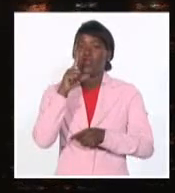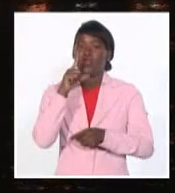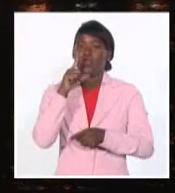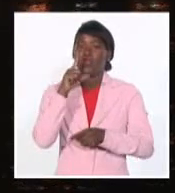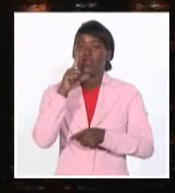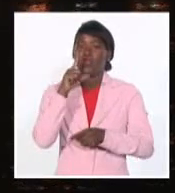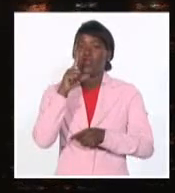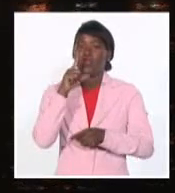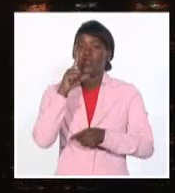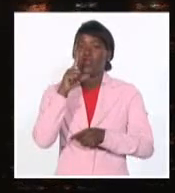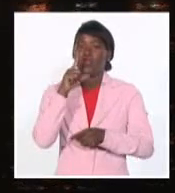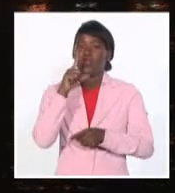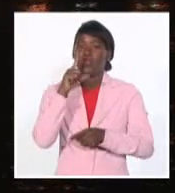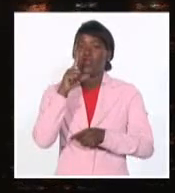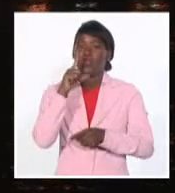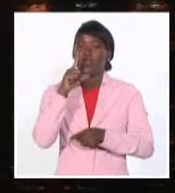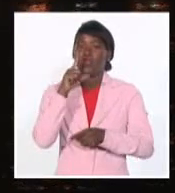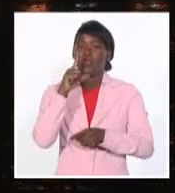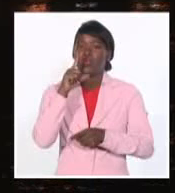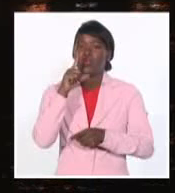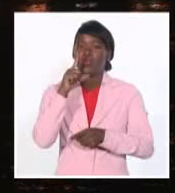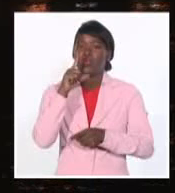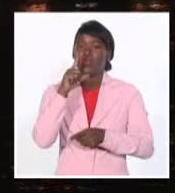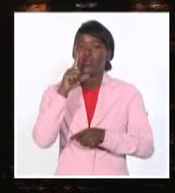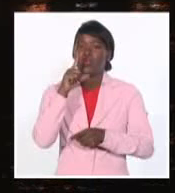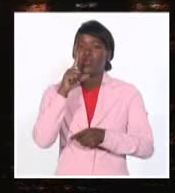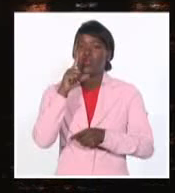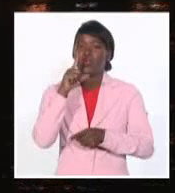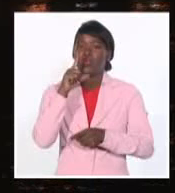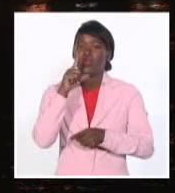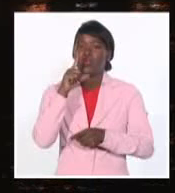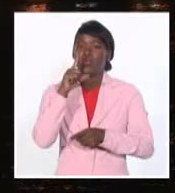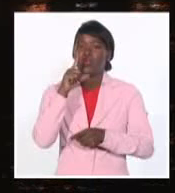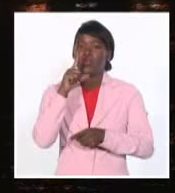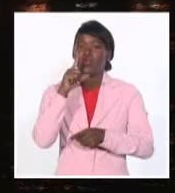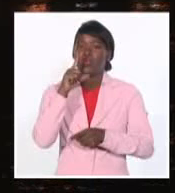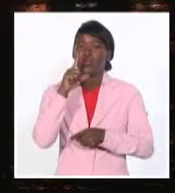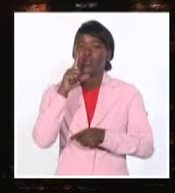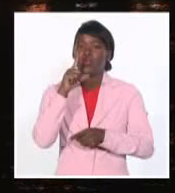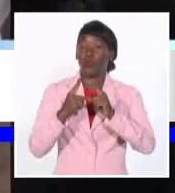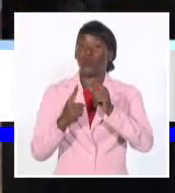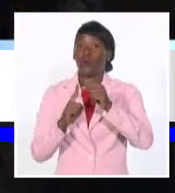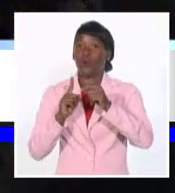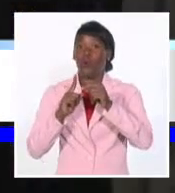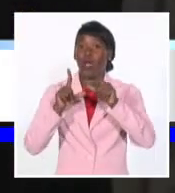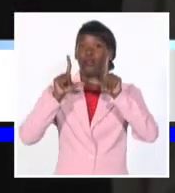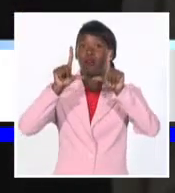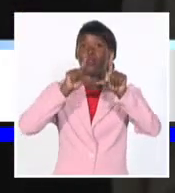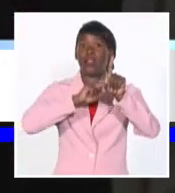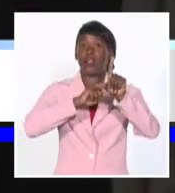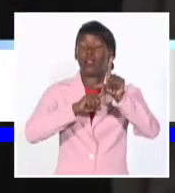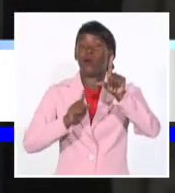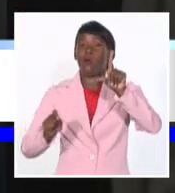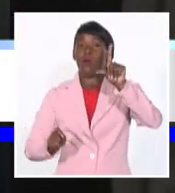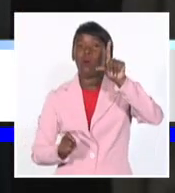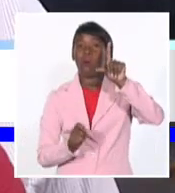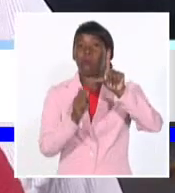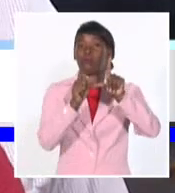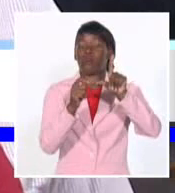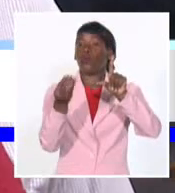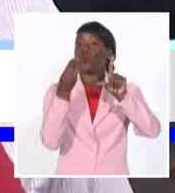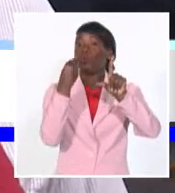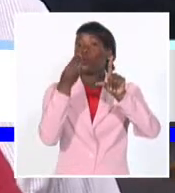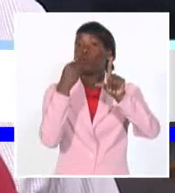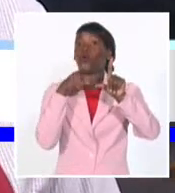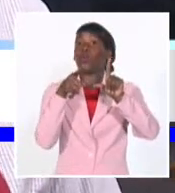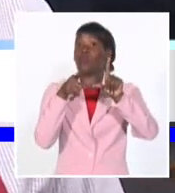megawatt-hora de decrecimiento. El enfrentamiento al fraude de electricidad constituye prioridad. La primera